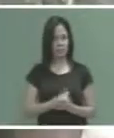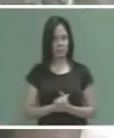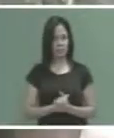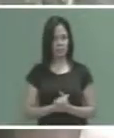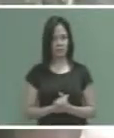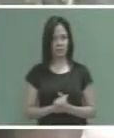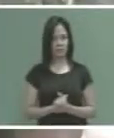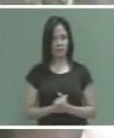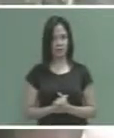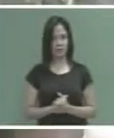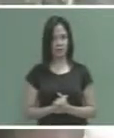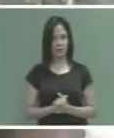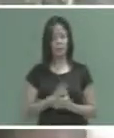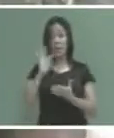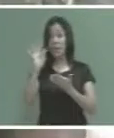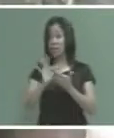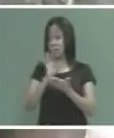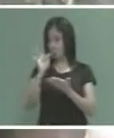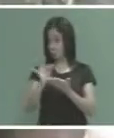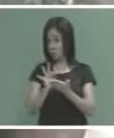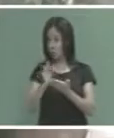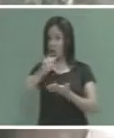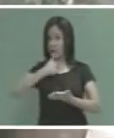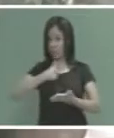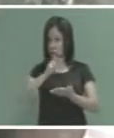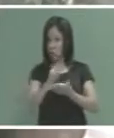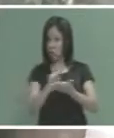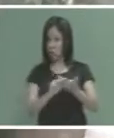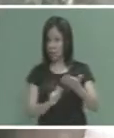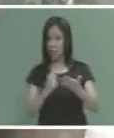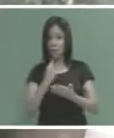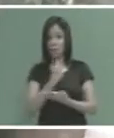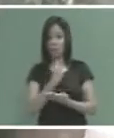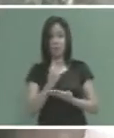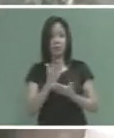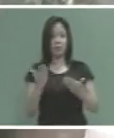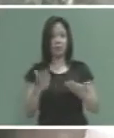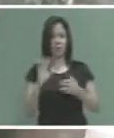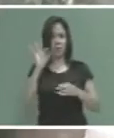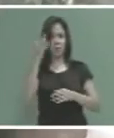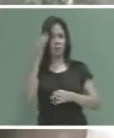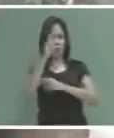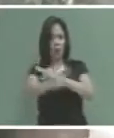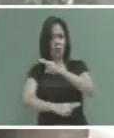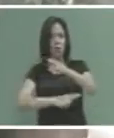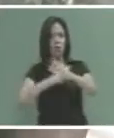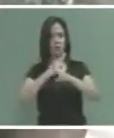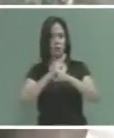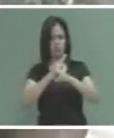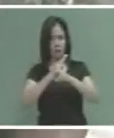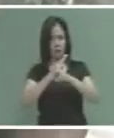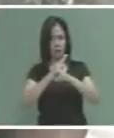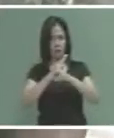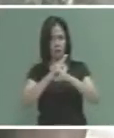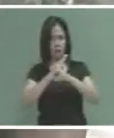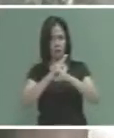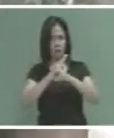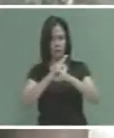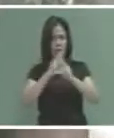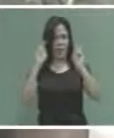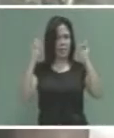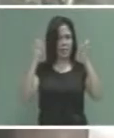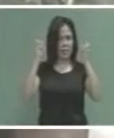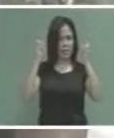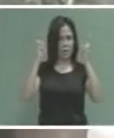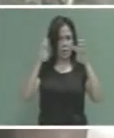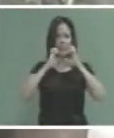planteas? La teoría, de forma universal, la teoría de arte es la